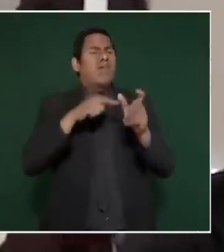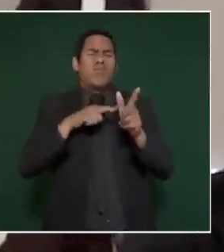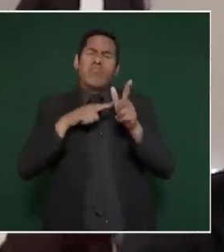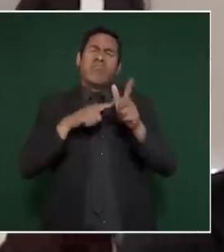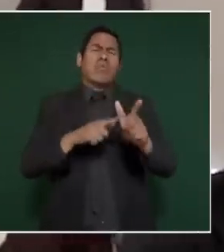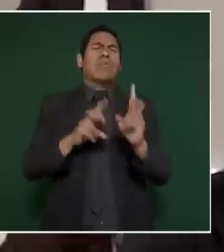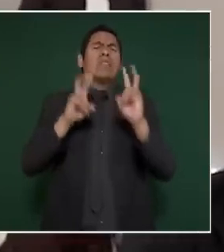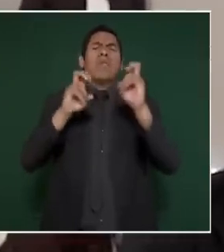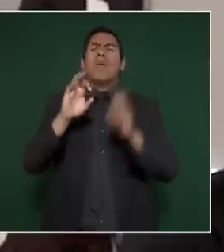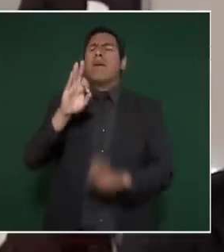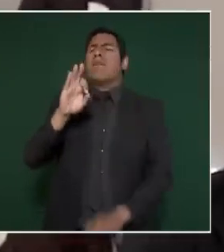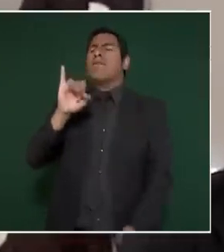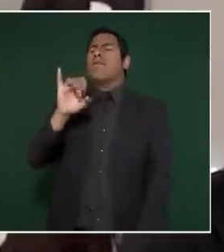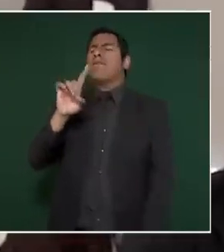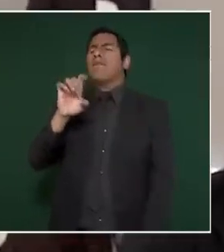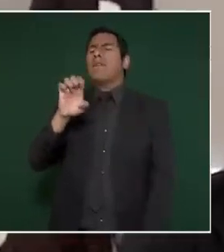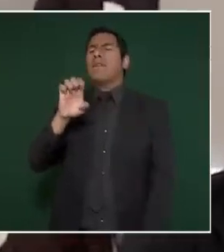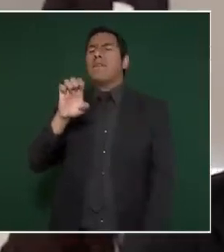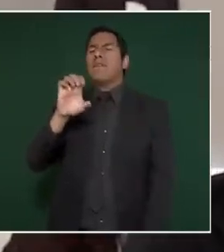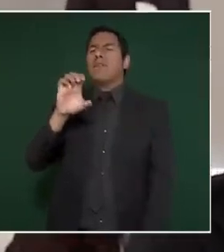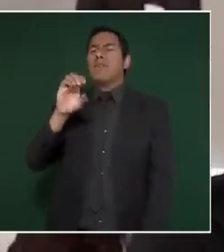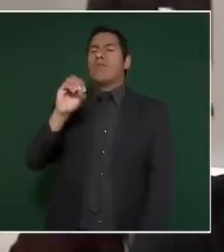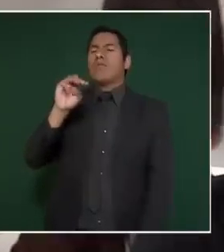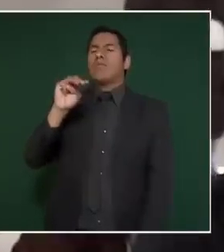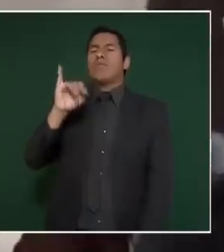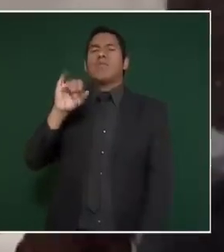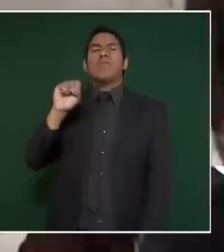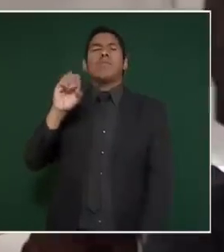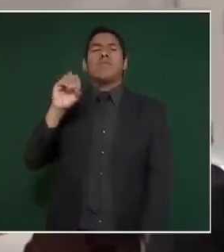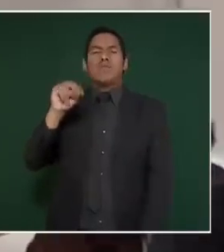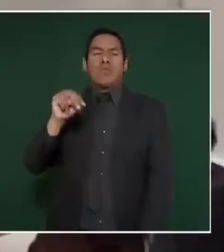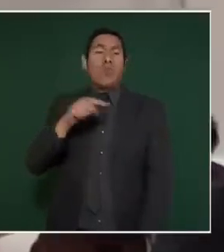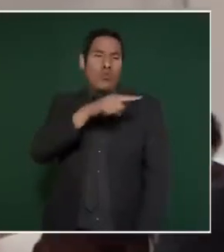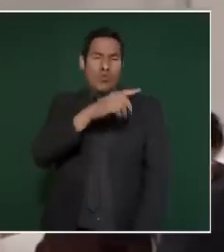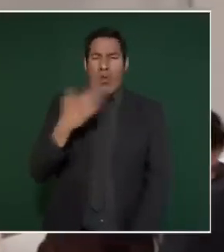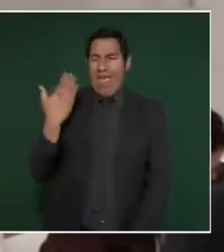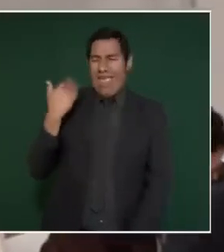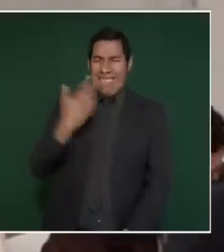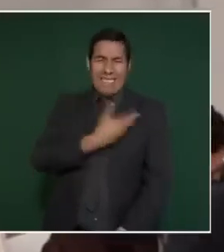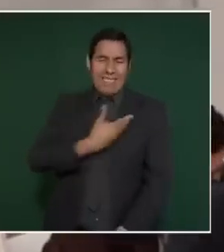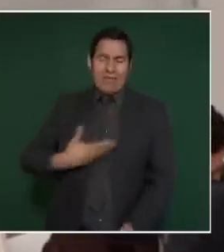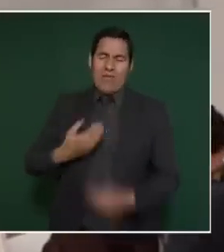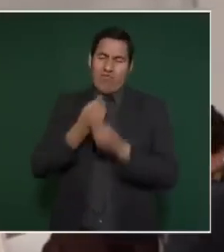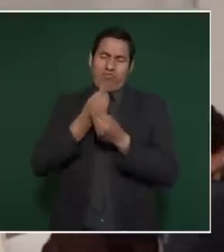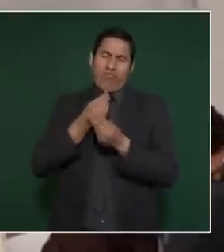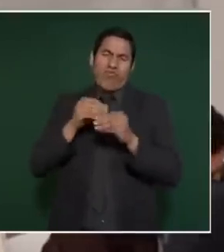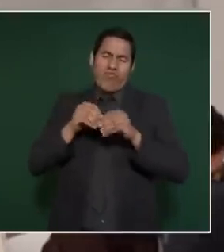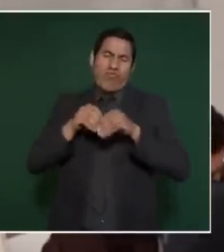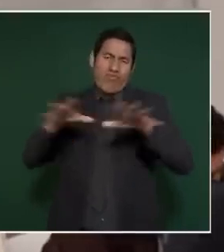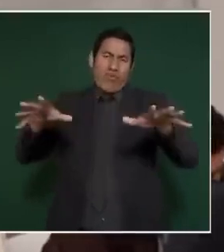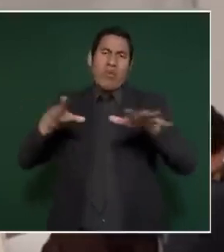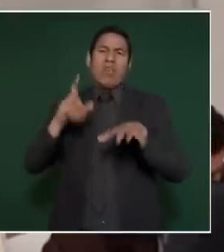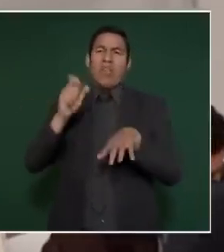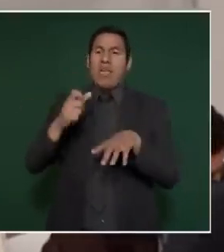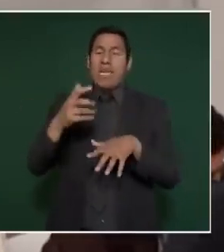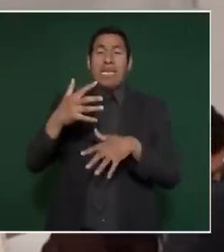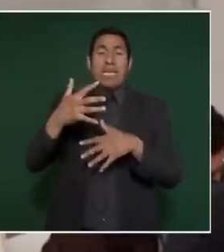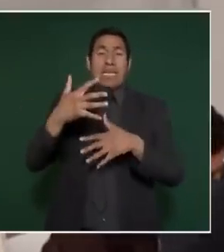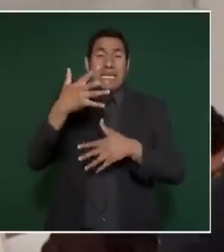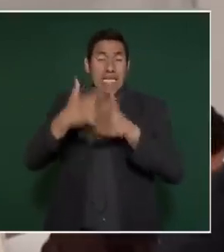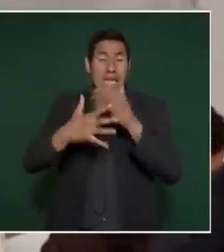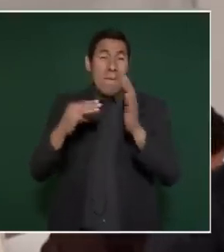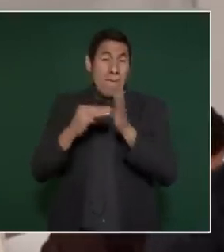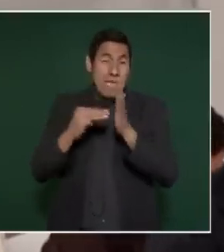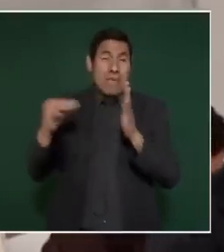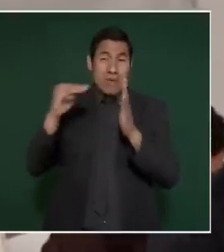del Poder Judicial. Le pregunto esto, presidente, porque usted lanzó la propuesta para que los 15,000 millones de pesos que se